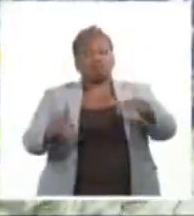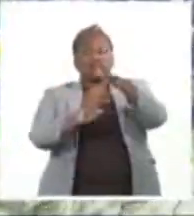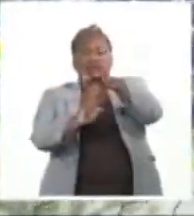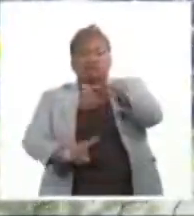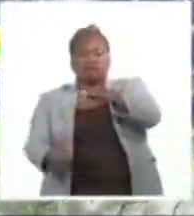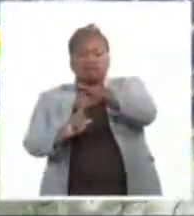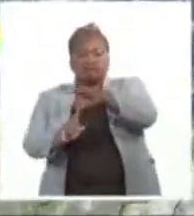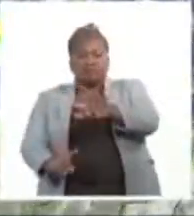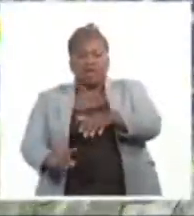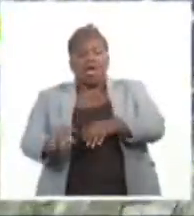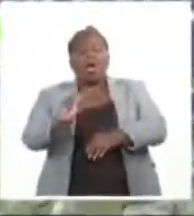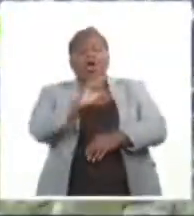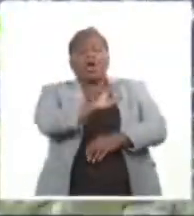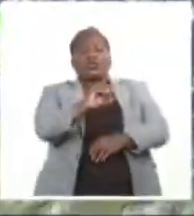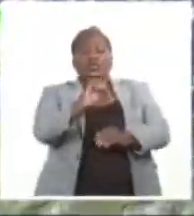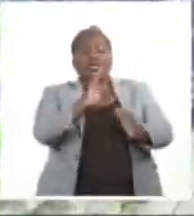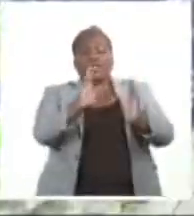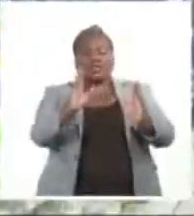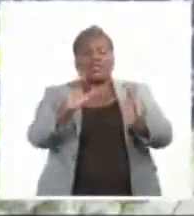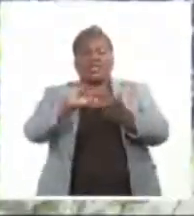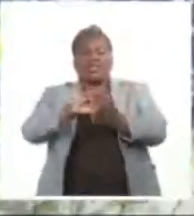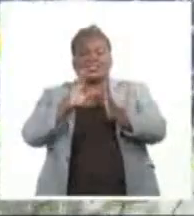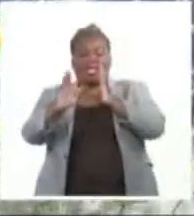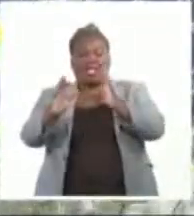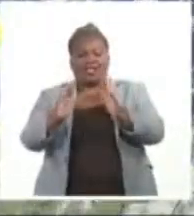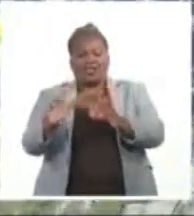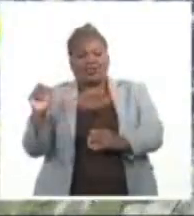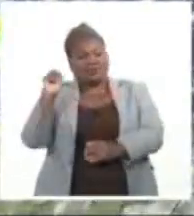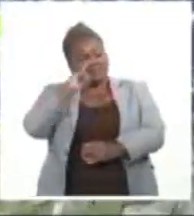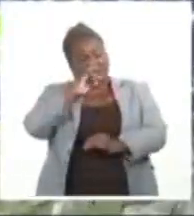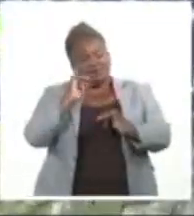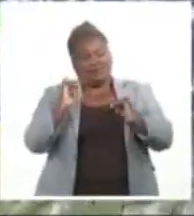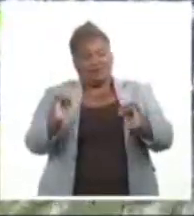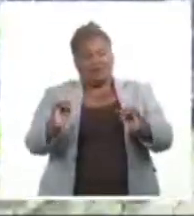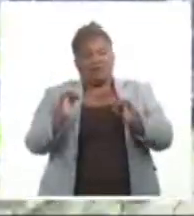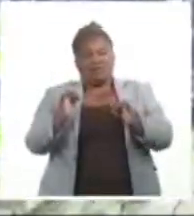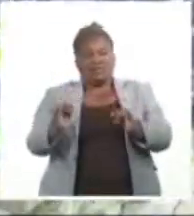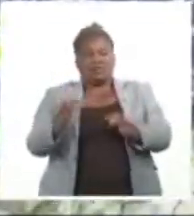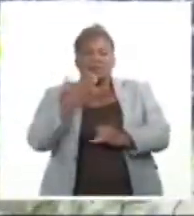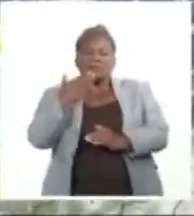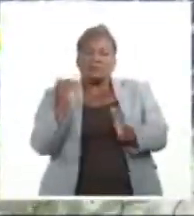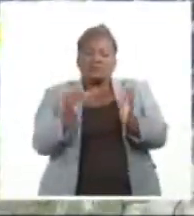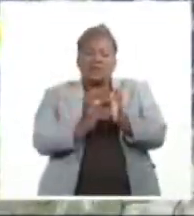zonas del occidente y centro del país. Esto es todo en cuanto a la información meteorológica. Tengan todos feliz tarde y hasta mañana.